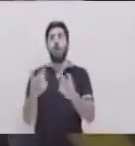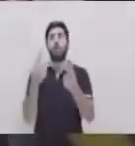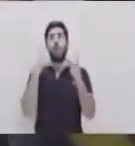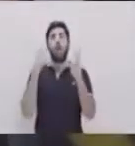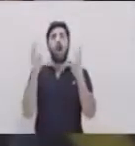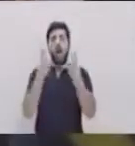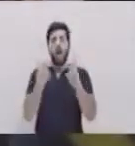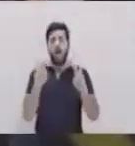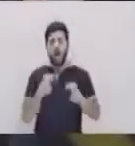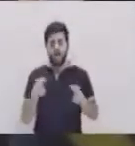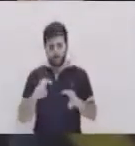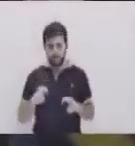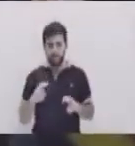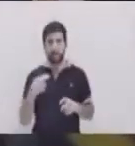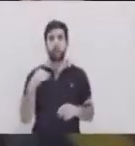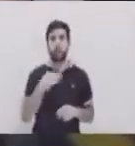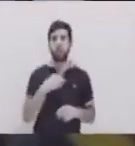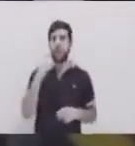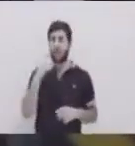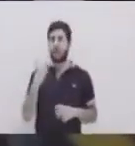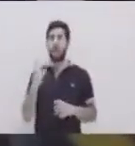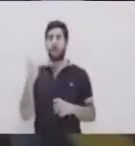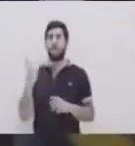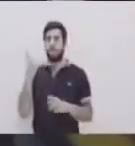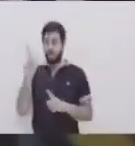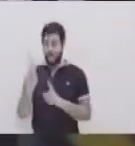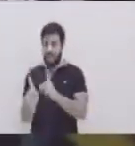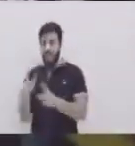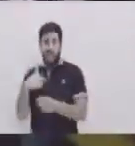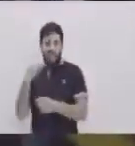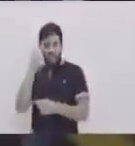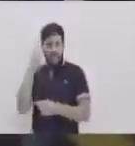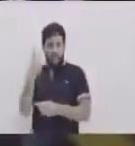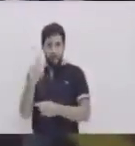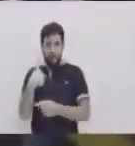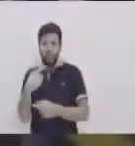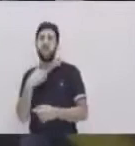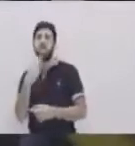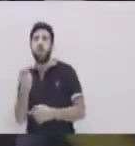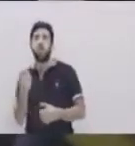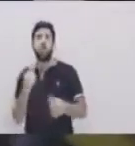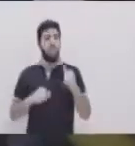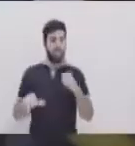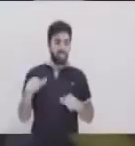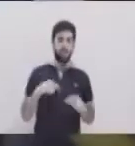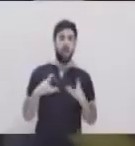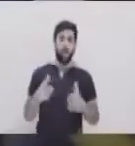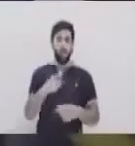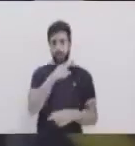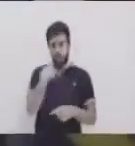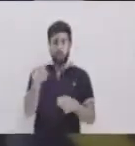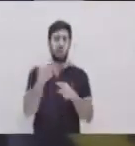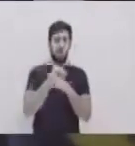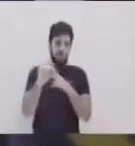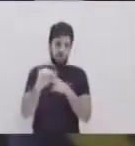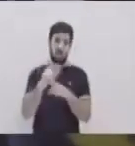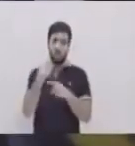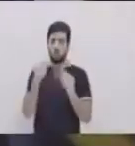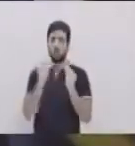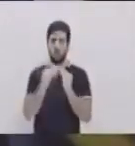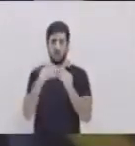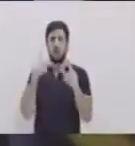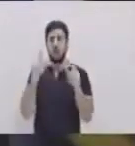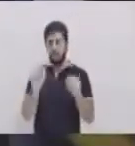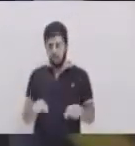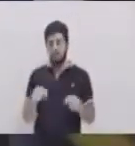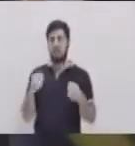cómo lo podemos aplicar con personajes. Perfecto, Flor, pues muchísimas gracias. Son esos ejercicios que podemos practicar en casa, que pues ya tenemos el ejemplo, ustedes